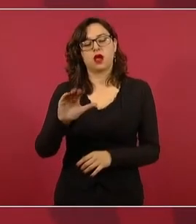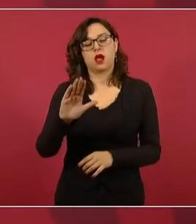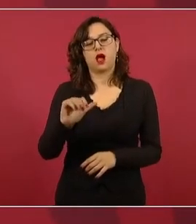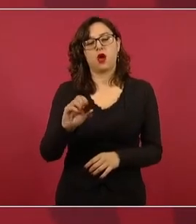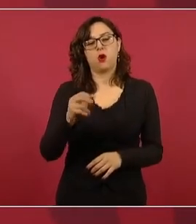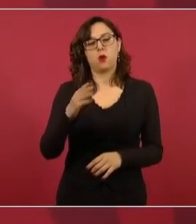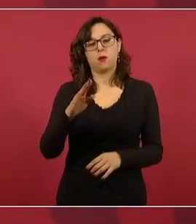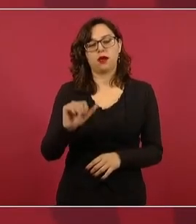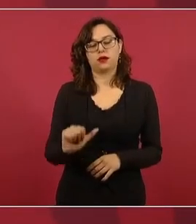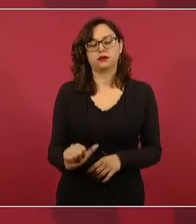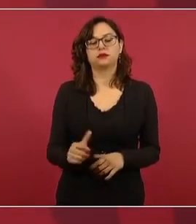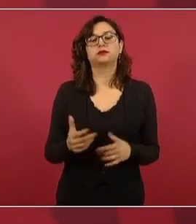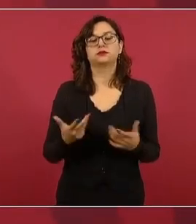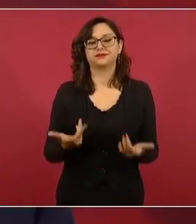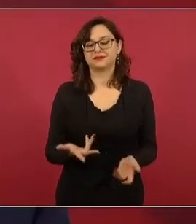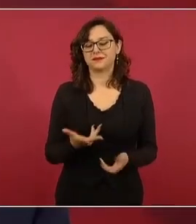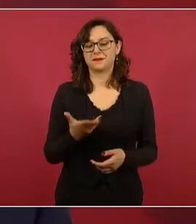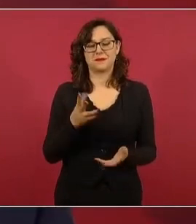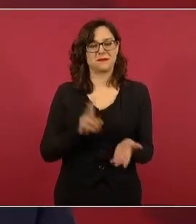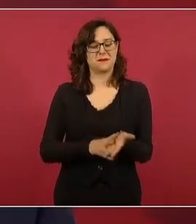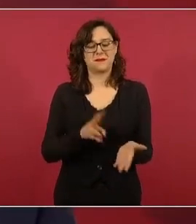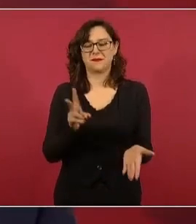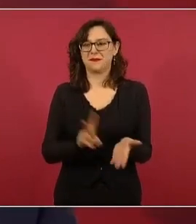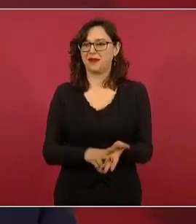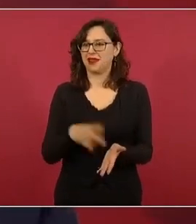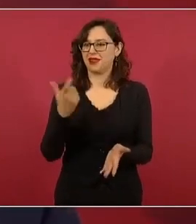la madera preciosa de más valor,